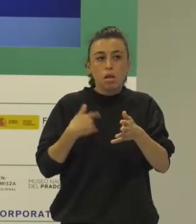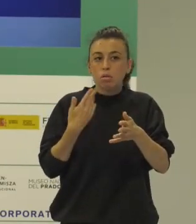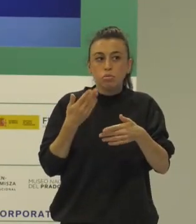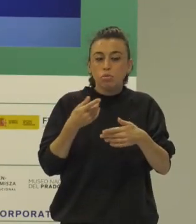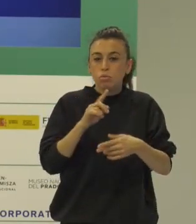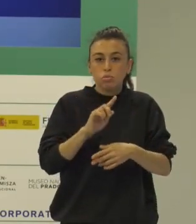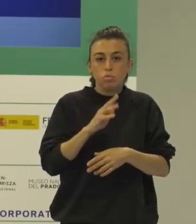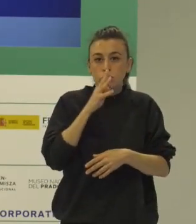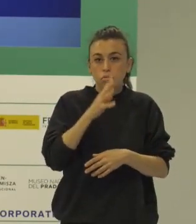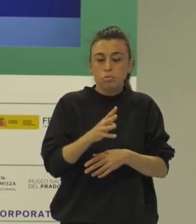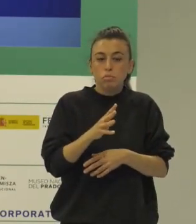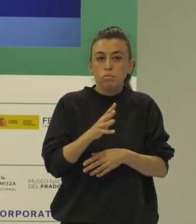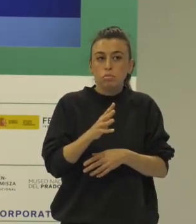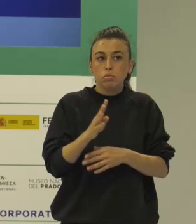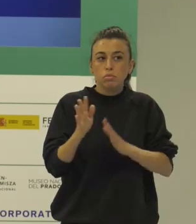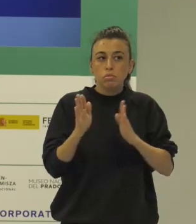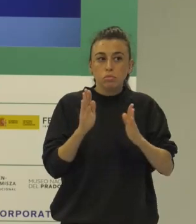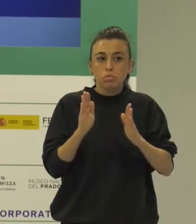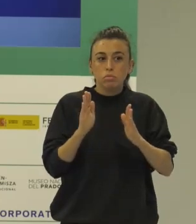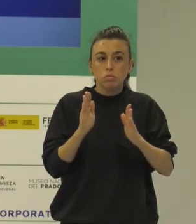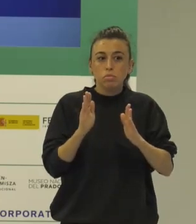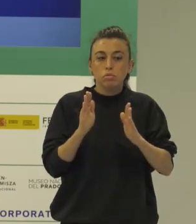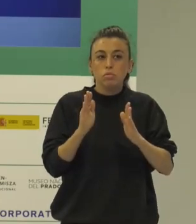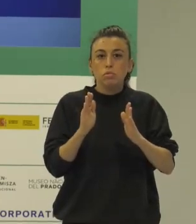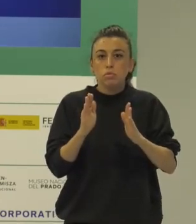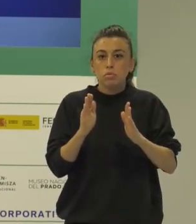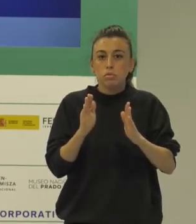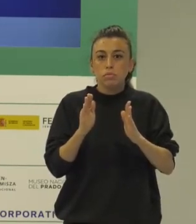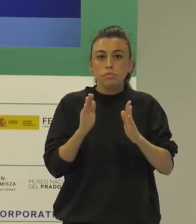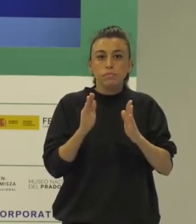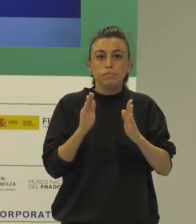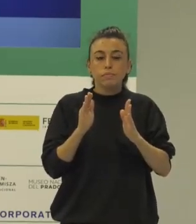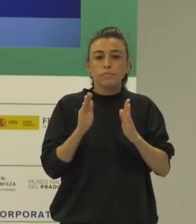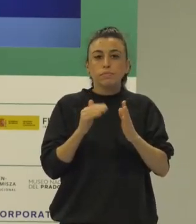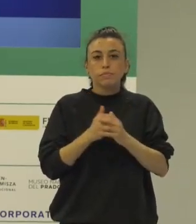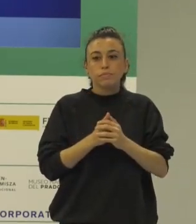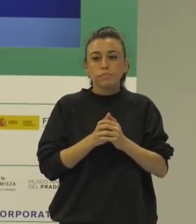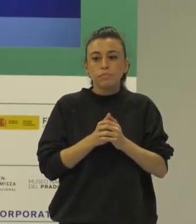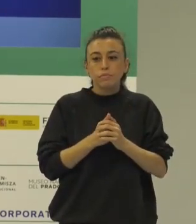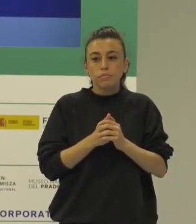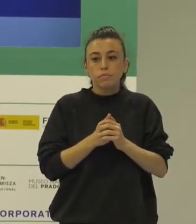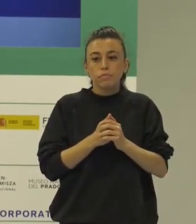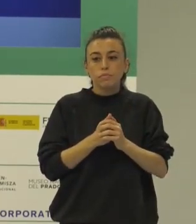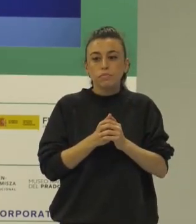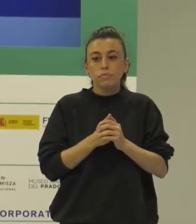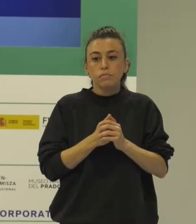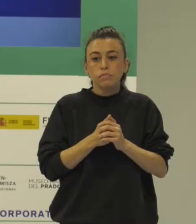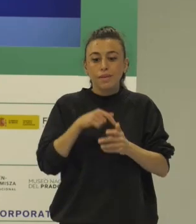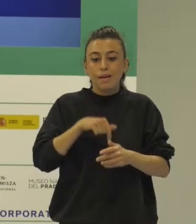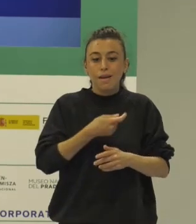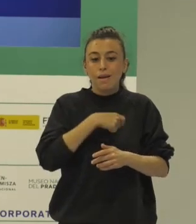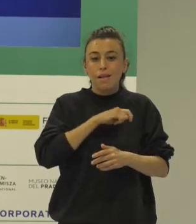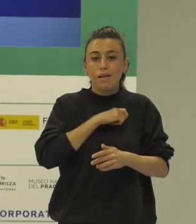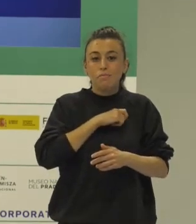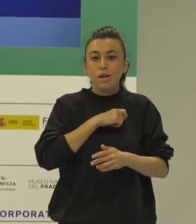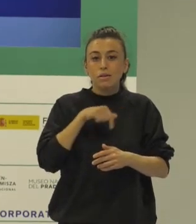4 años. Y bueno, esos 4 años que tiene Despacho 505, yo dirijo desde acá, desde España. Aquí lo